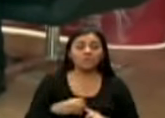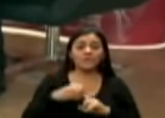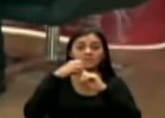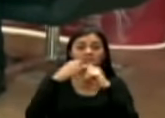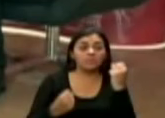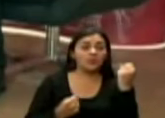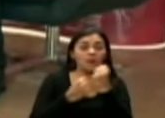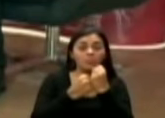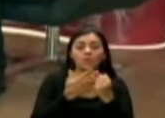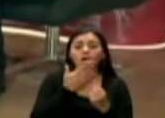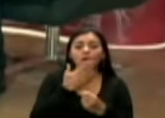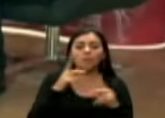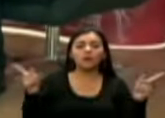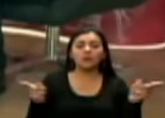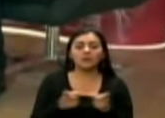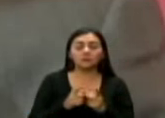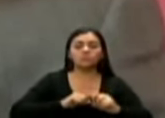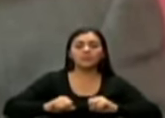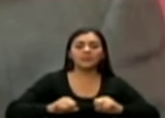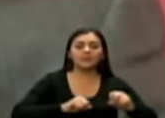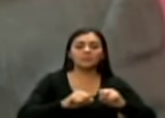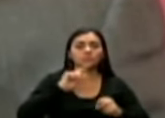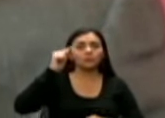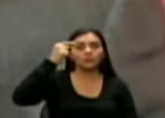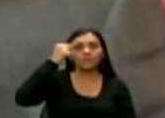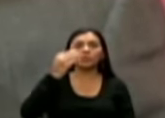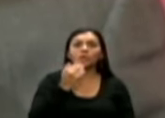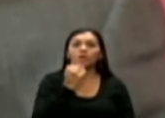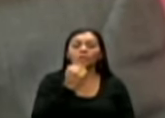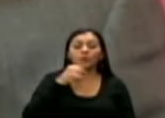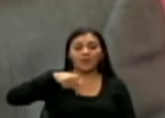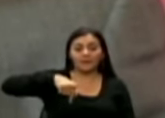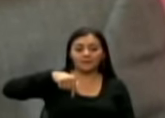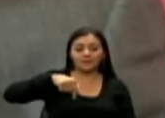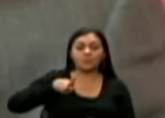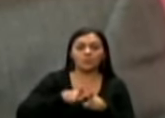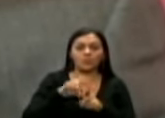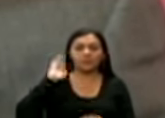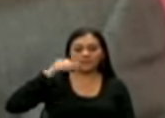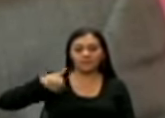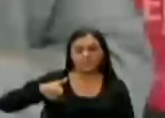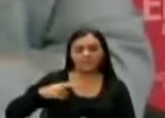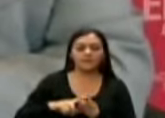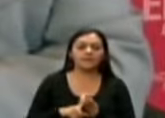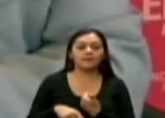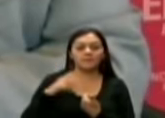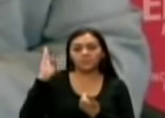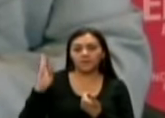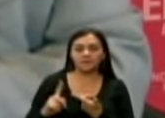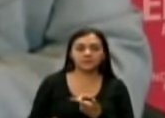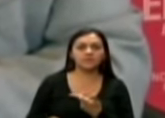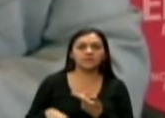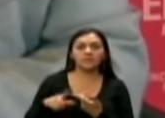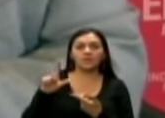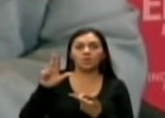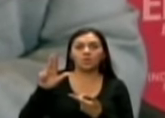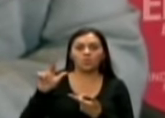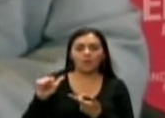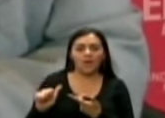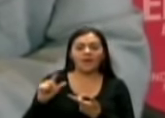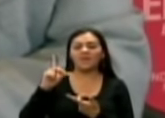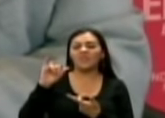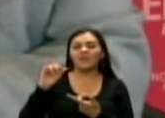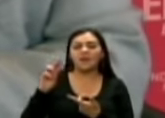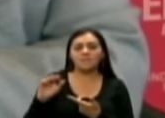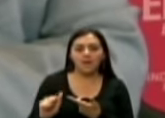que puede resumir la gestión de estos gobiernos, que estamos hablando de Argentina, de Brasil, con Lula, con Dilma,